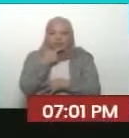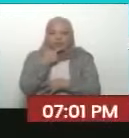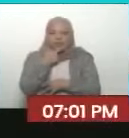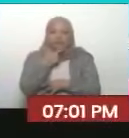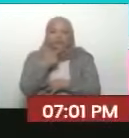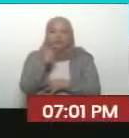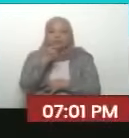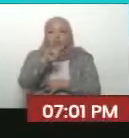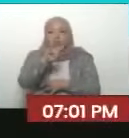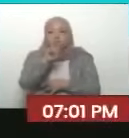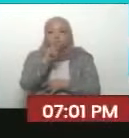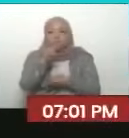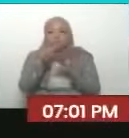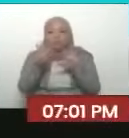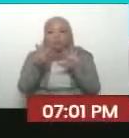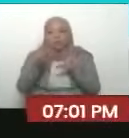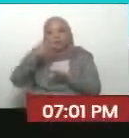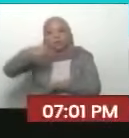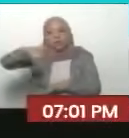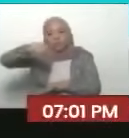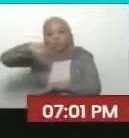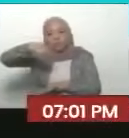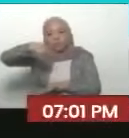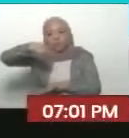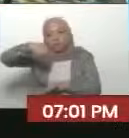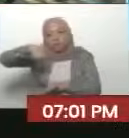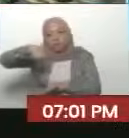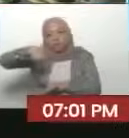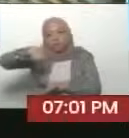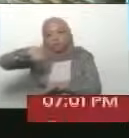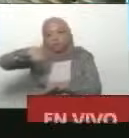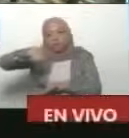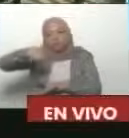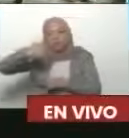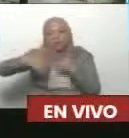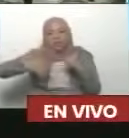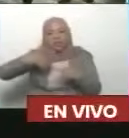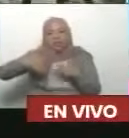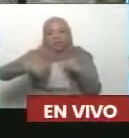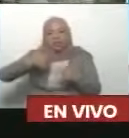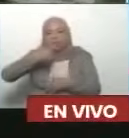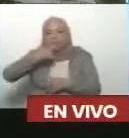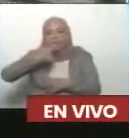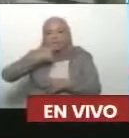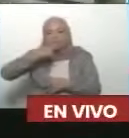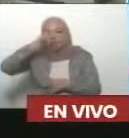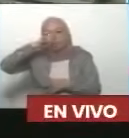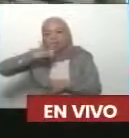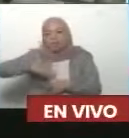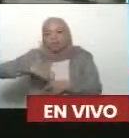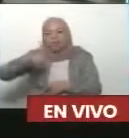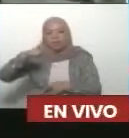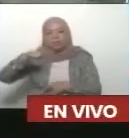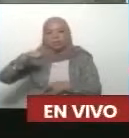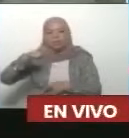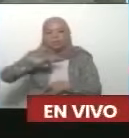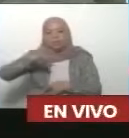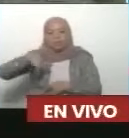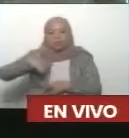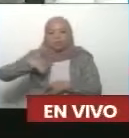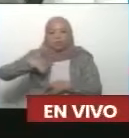Precisamente hoy lunes 27 de noviembre. Un acto maravilloso en el aniversario de